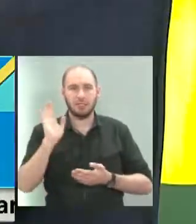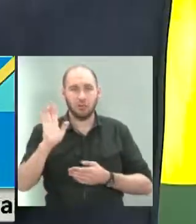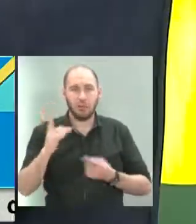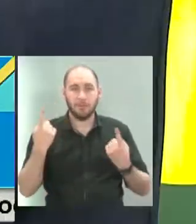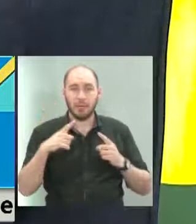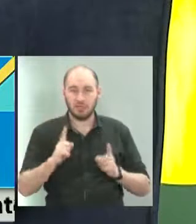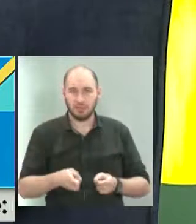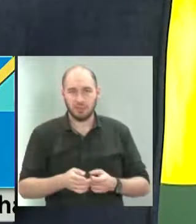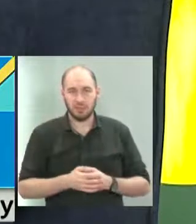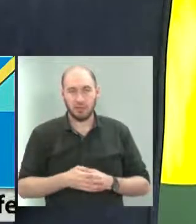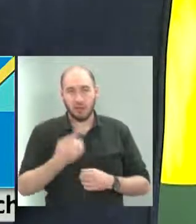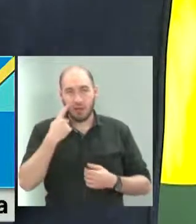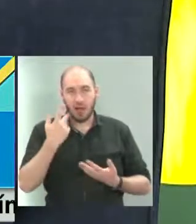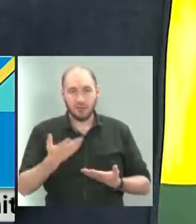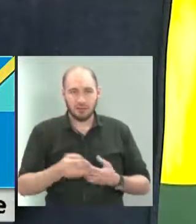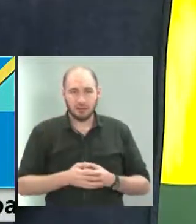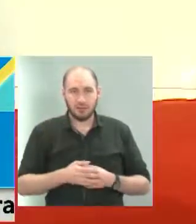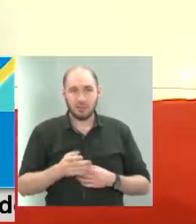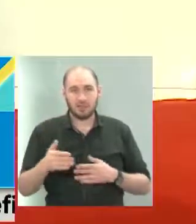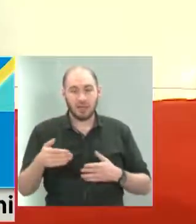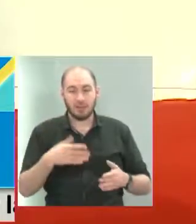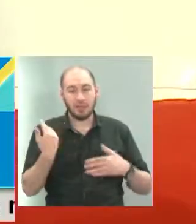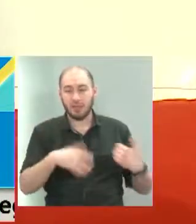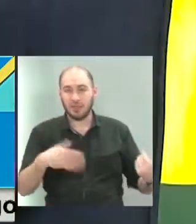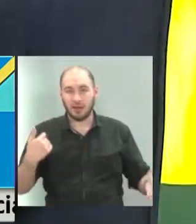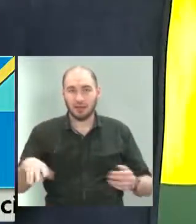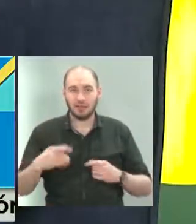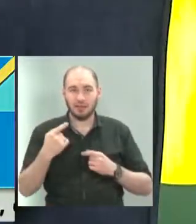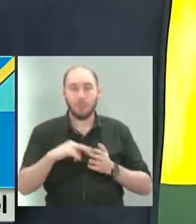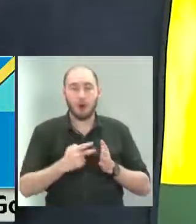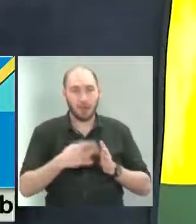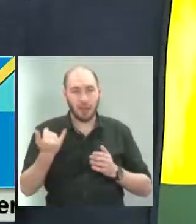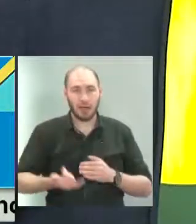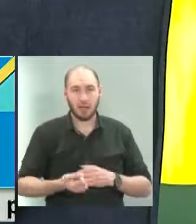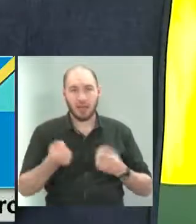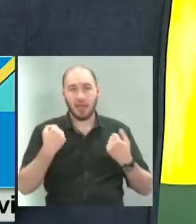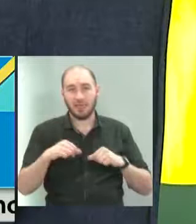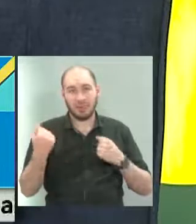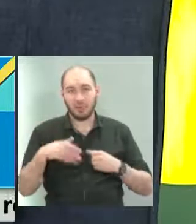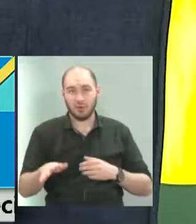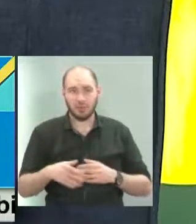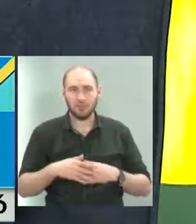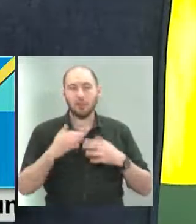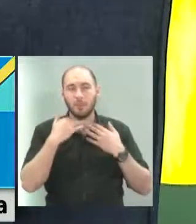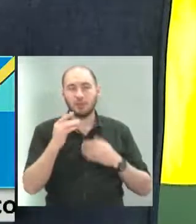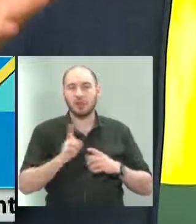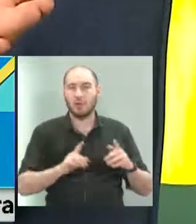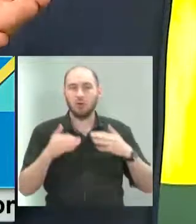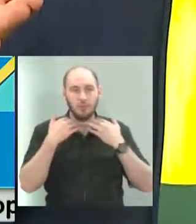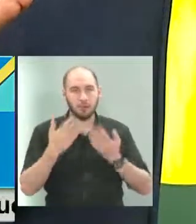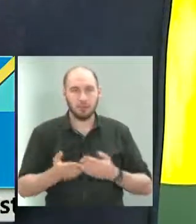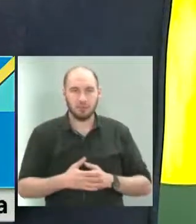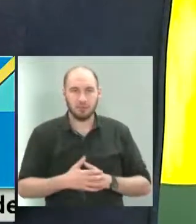pero también veamos lo que queda en el camino. Sí. Estamos teniendo problemas, que es deporte en definitiva, a mí no me importa cuál, no nos importa